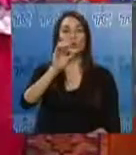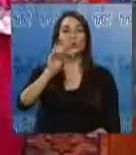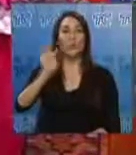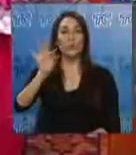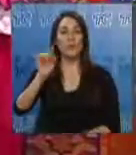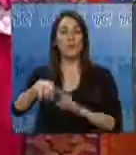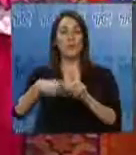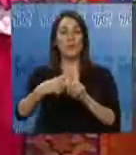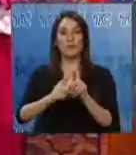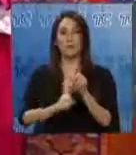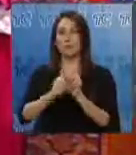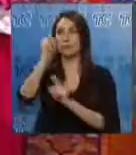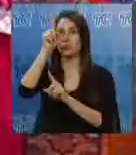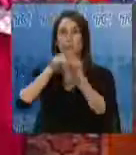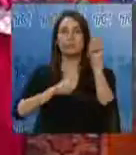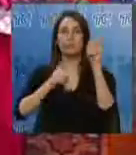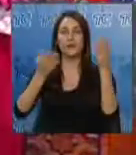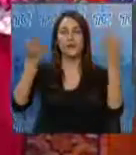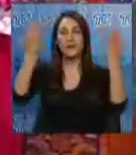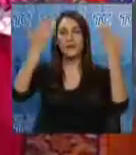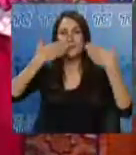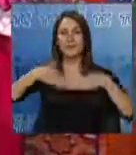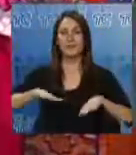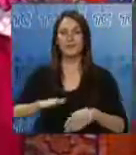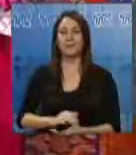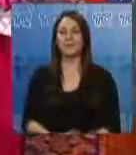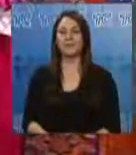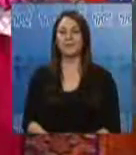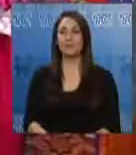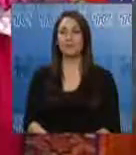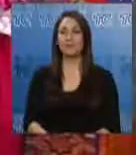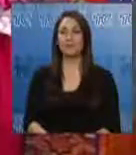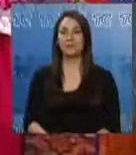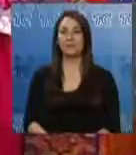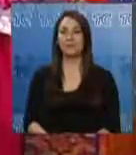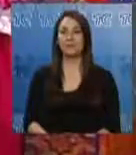pirotécnicos, se cerró la velada libertaria. Karen Haro, TC Televisión.